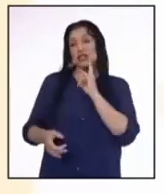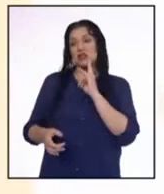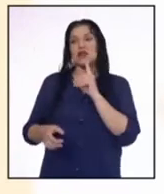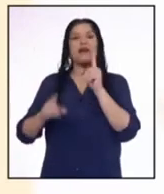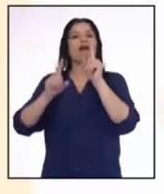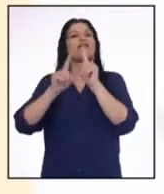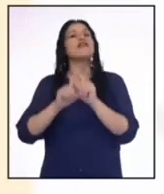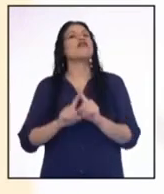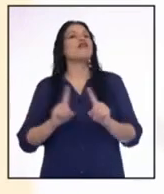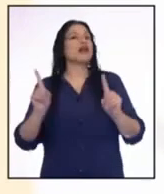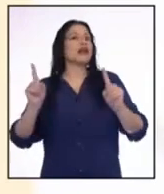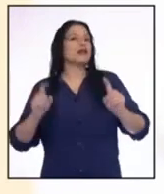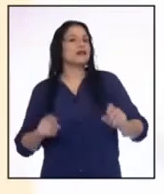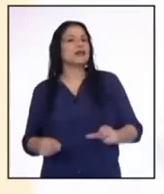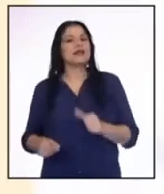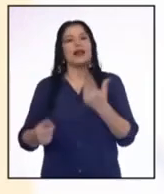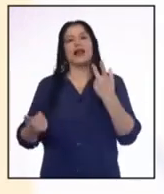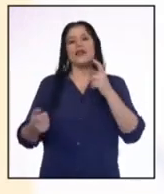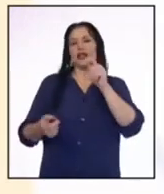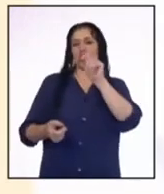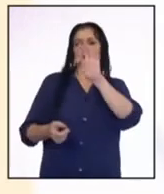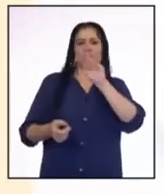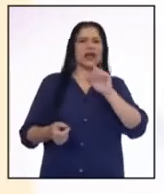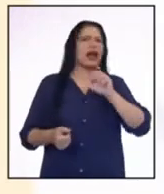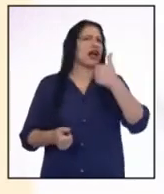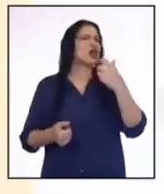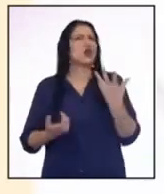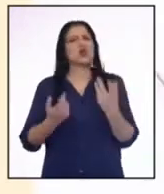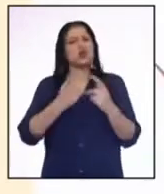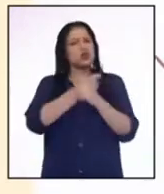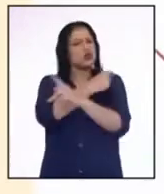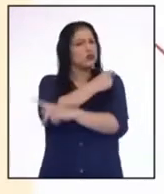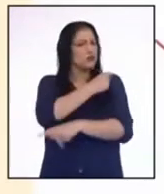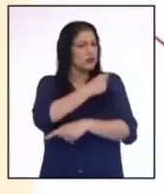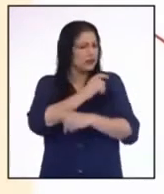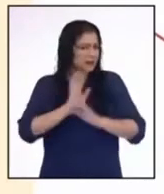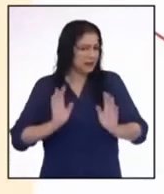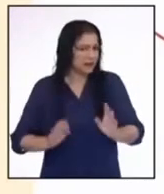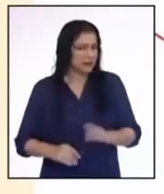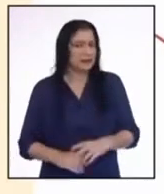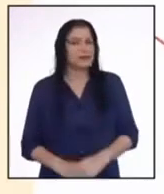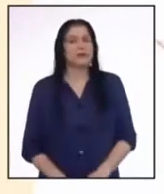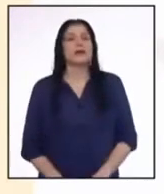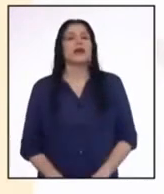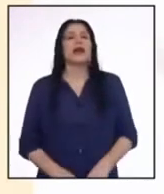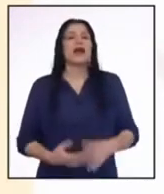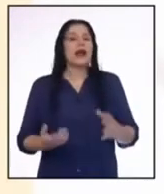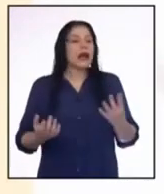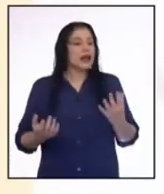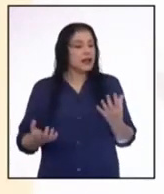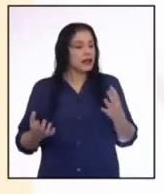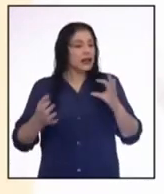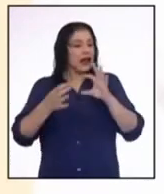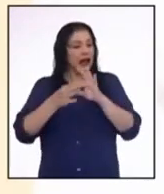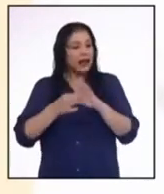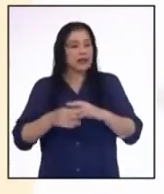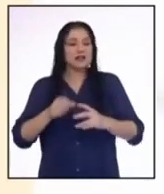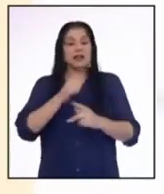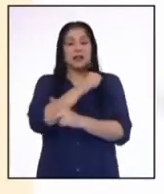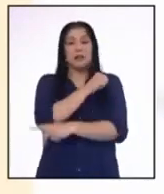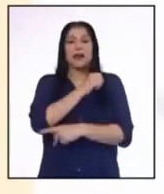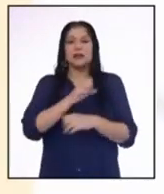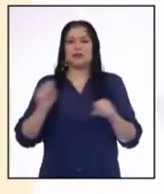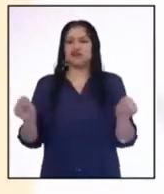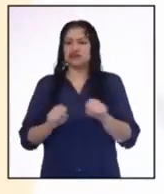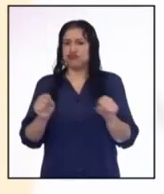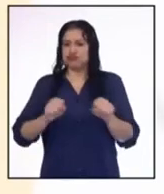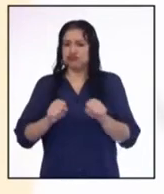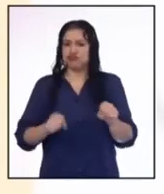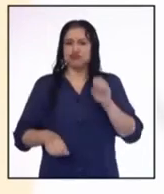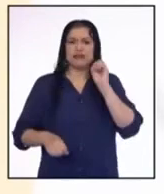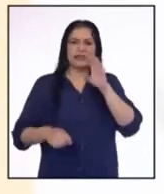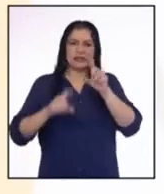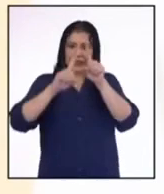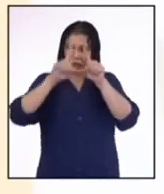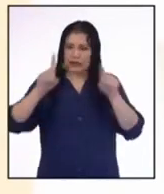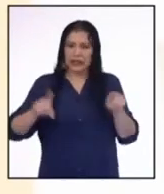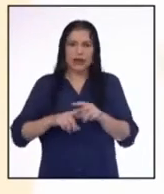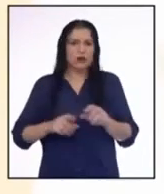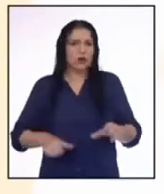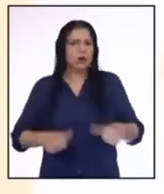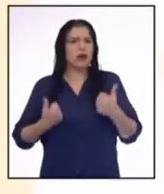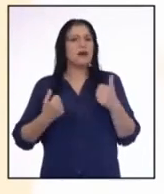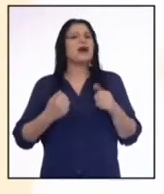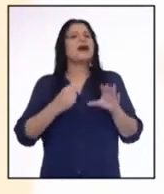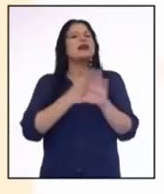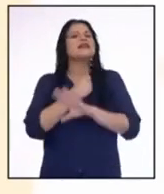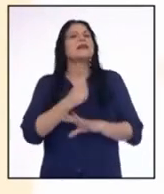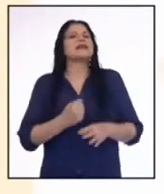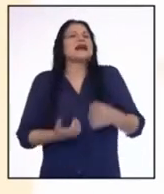son diferentes a las de Turquía y otras partes del mundo. Y la Alianza de Países con Terremotos señala que el triángulo de la vida se